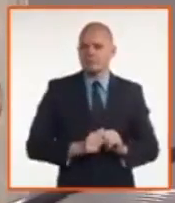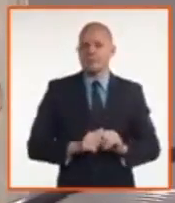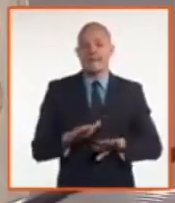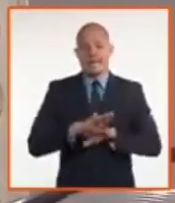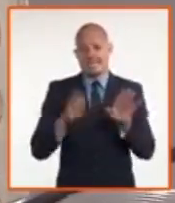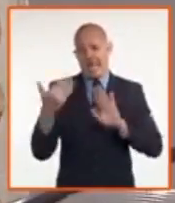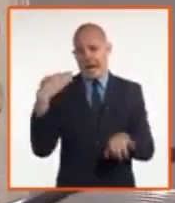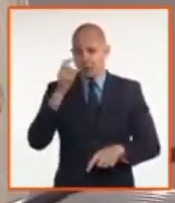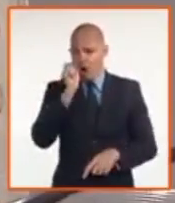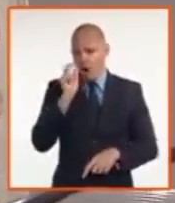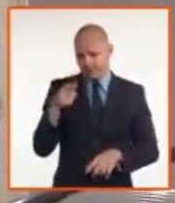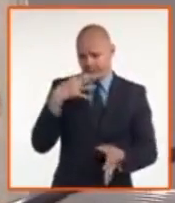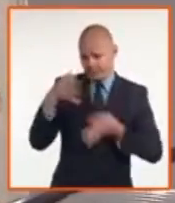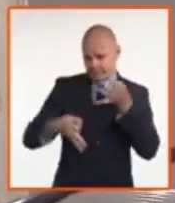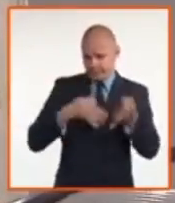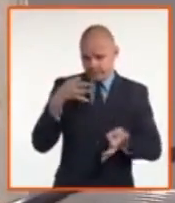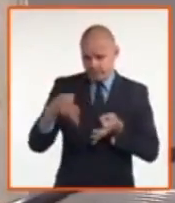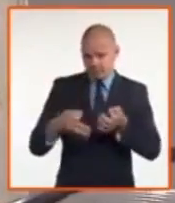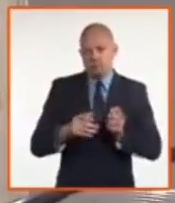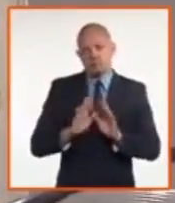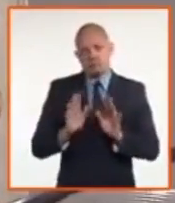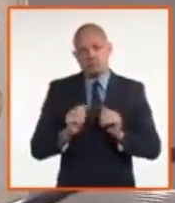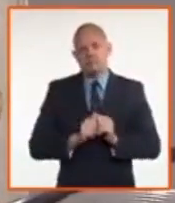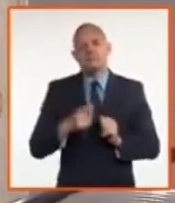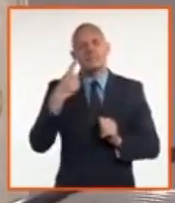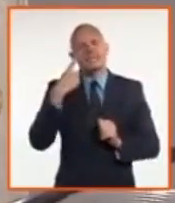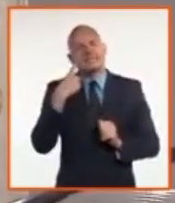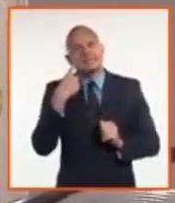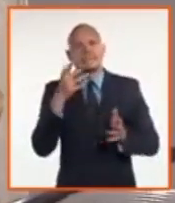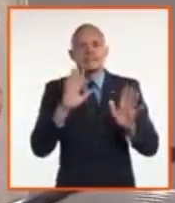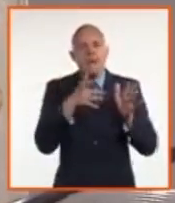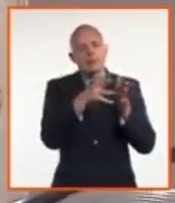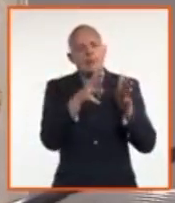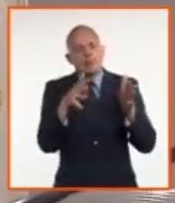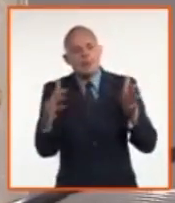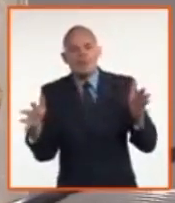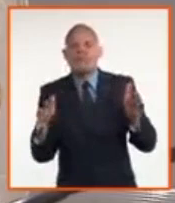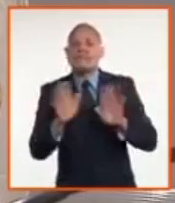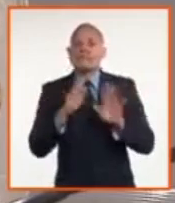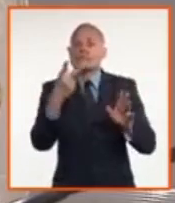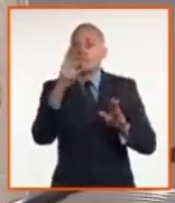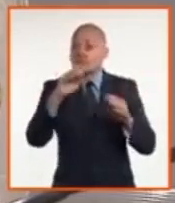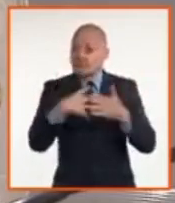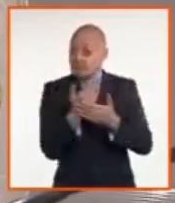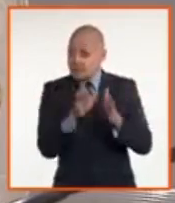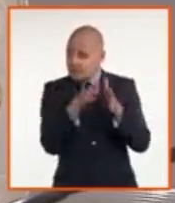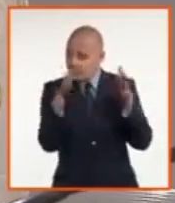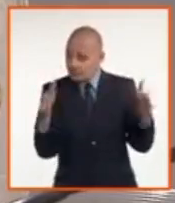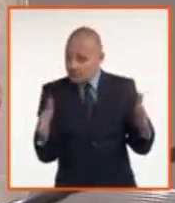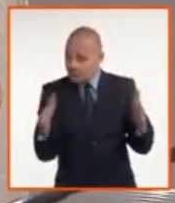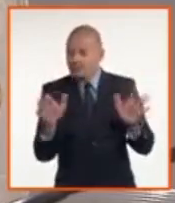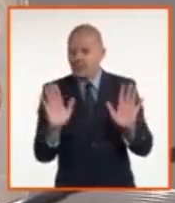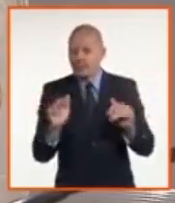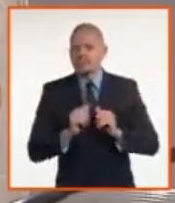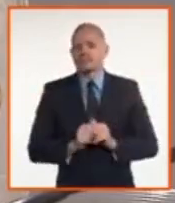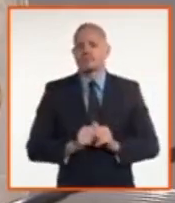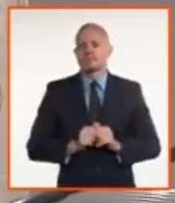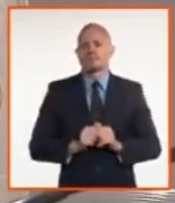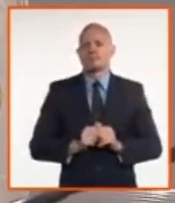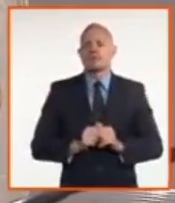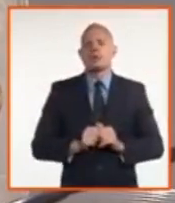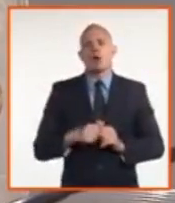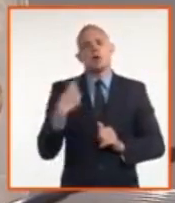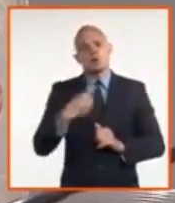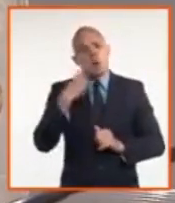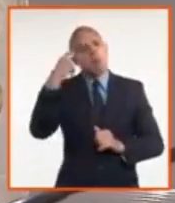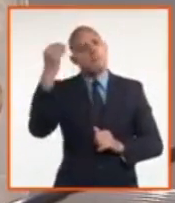realmente durante estos 18 o 19 días que se implementó en el mercado cambiario nosotros consideramos que ha sido